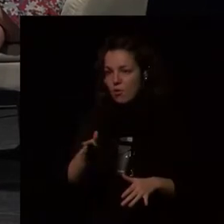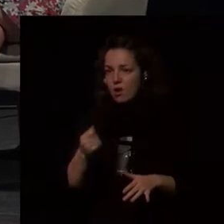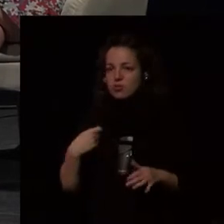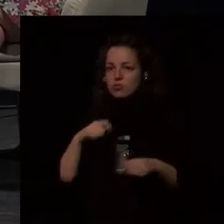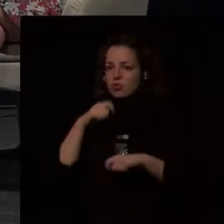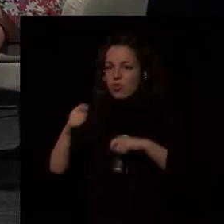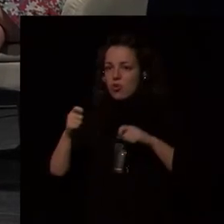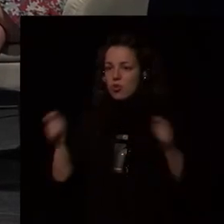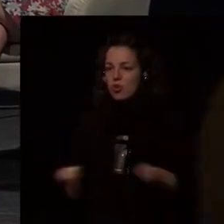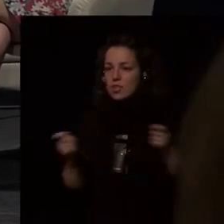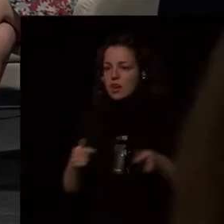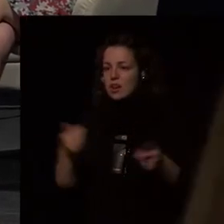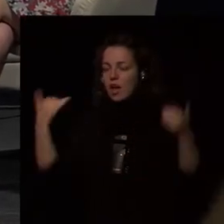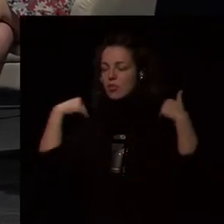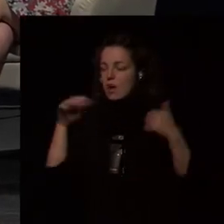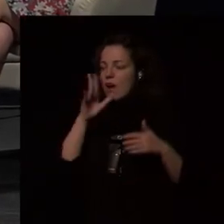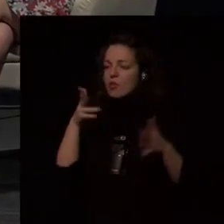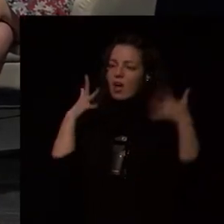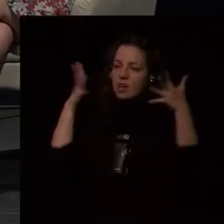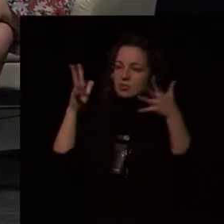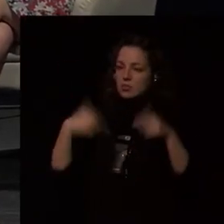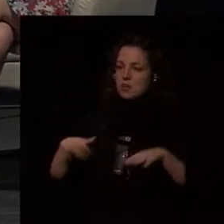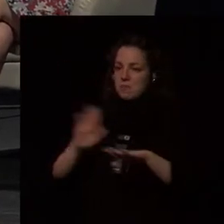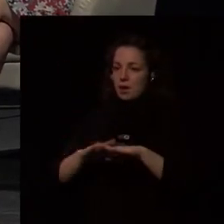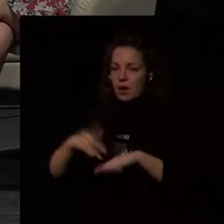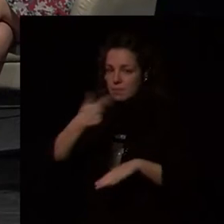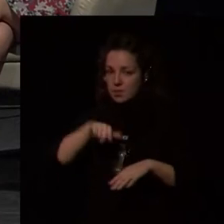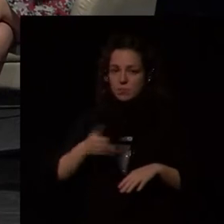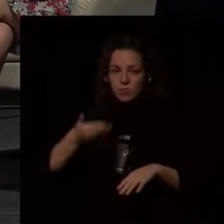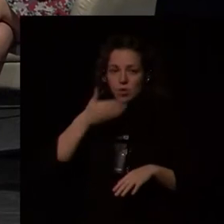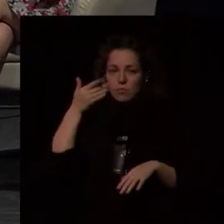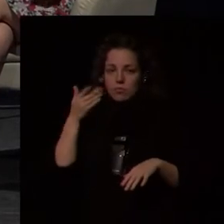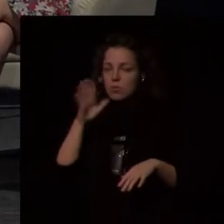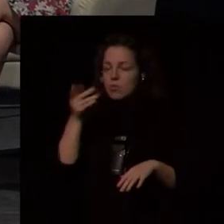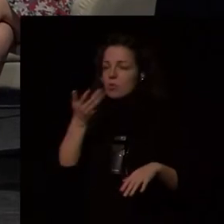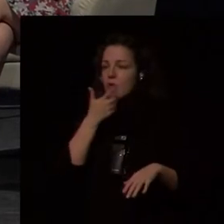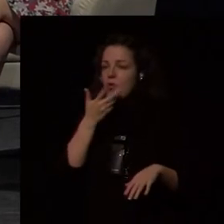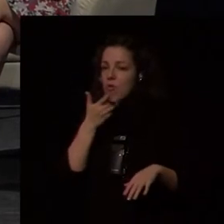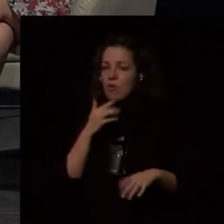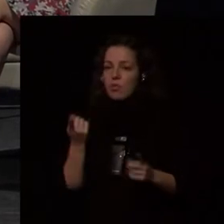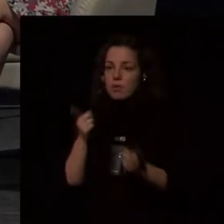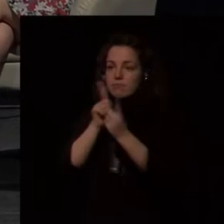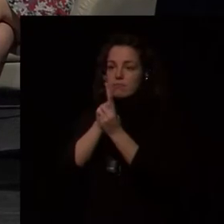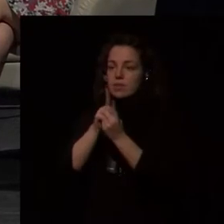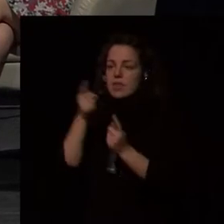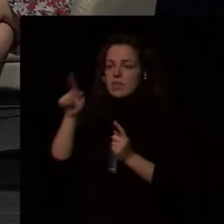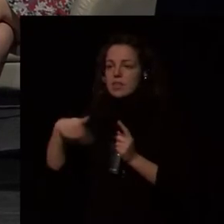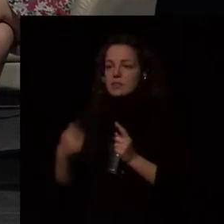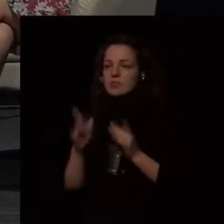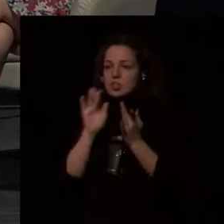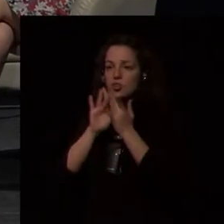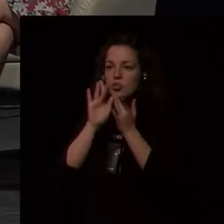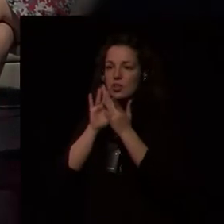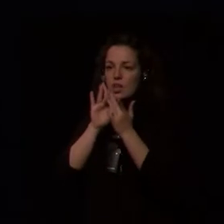asesora. Y para mí fue un lujo poderlos conocer en primera persona y construir una